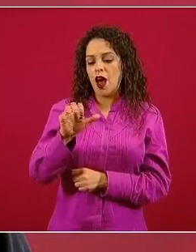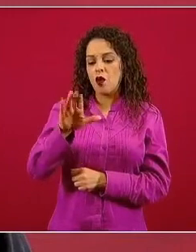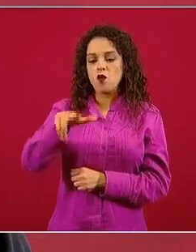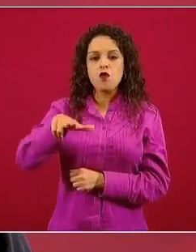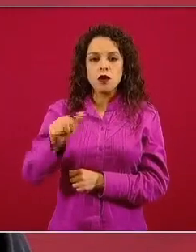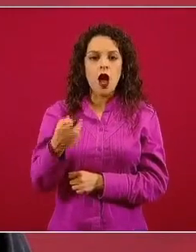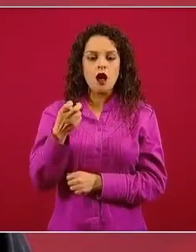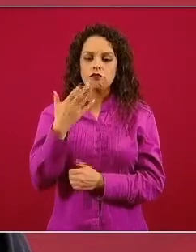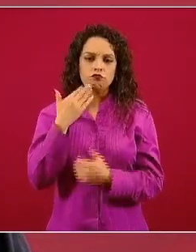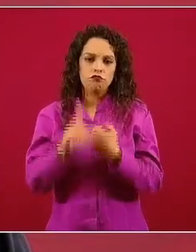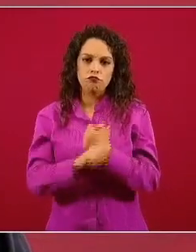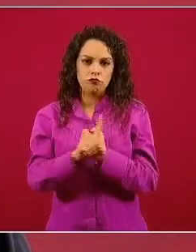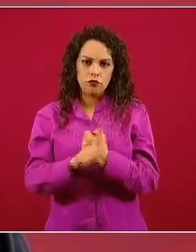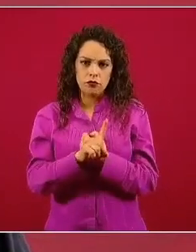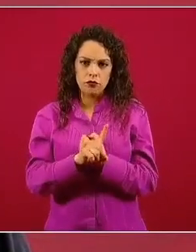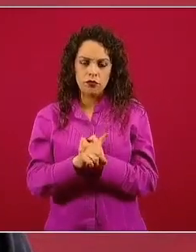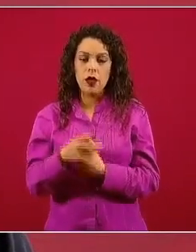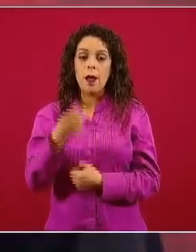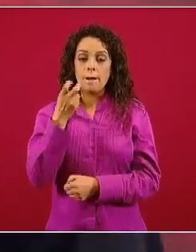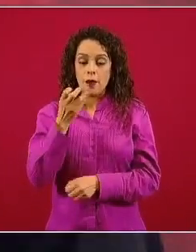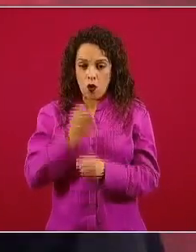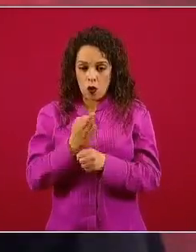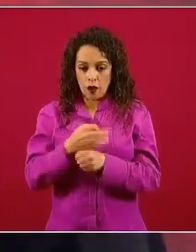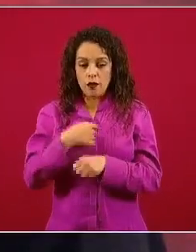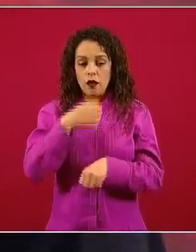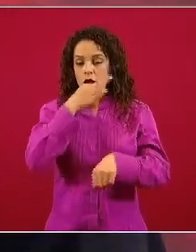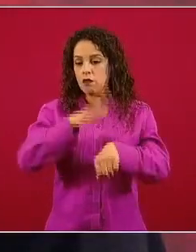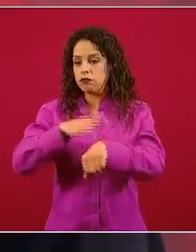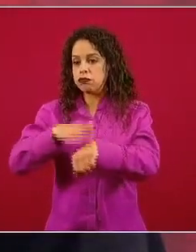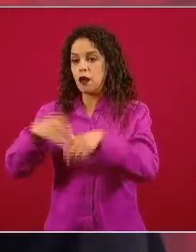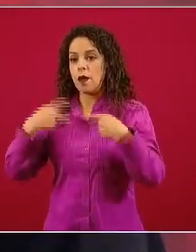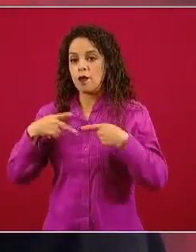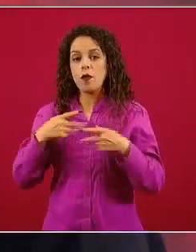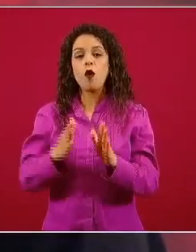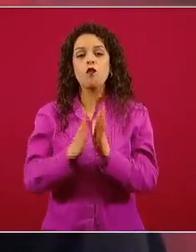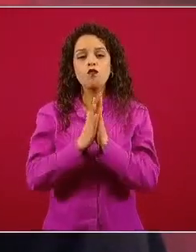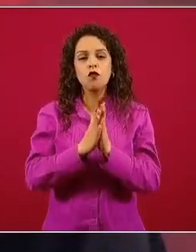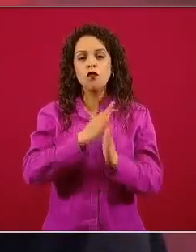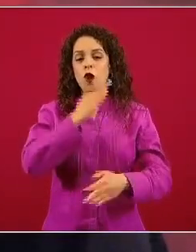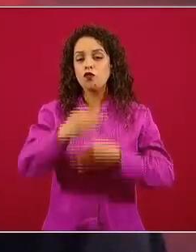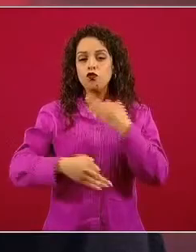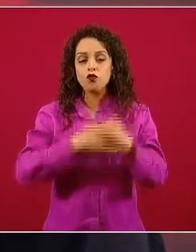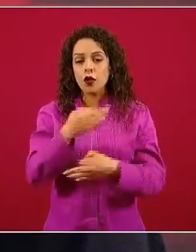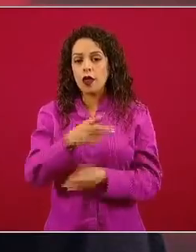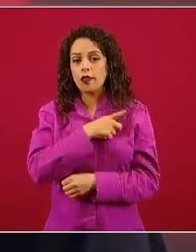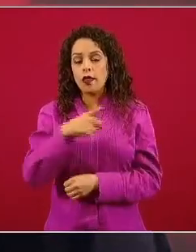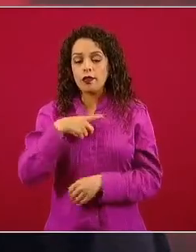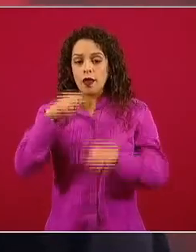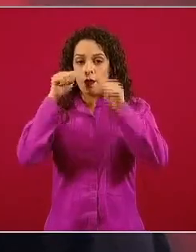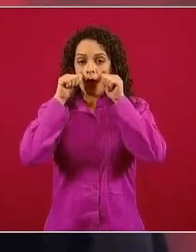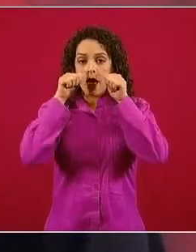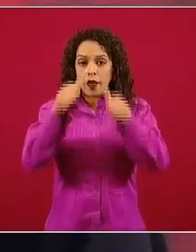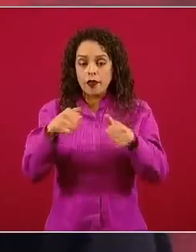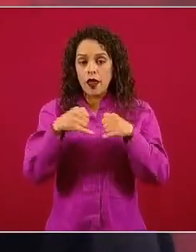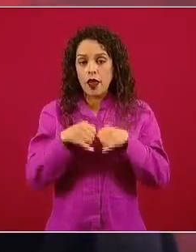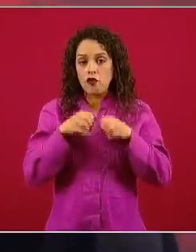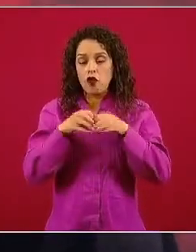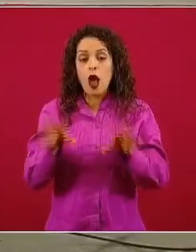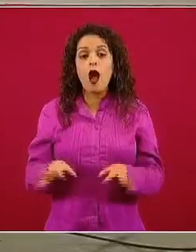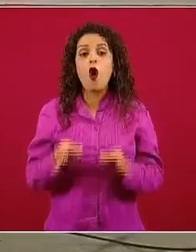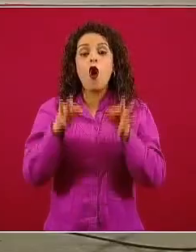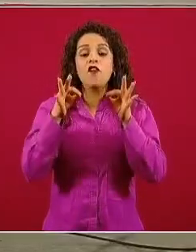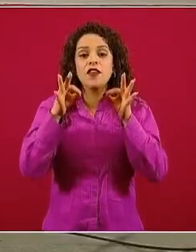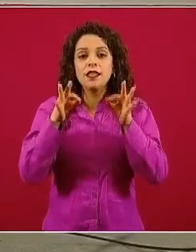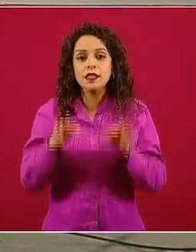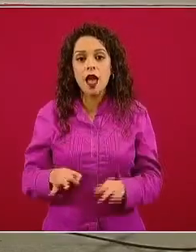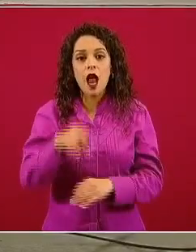tiene que ver con la población a que por favor ellos estén atentos a la información oficial. que en su momento presten oídos y